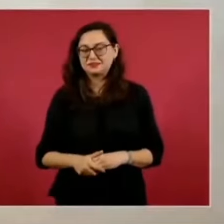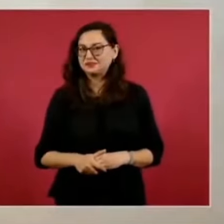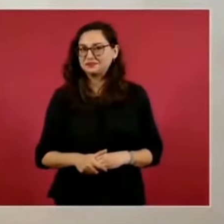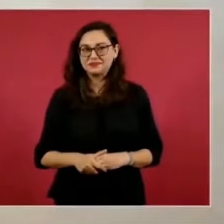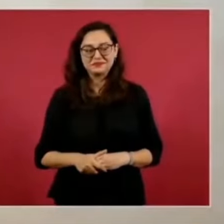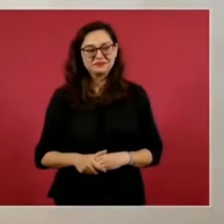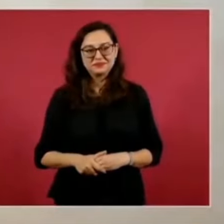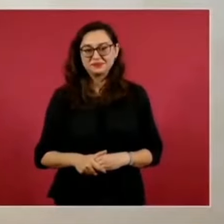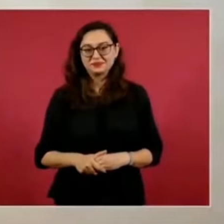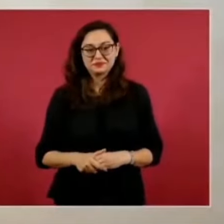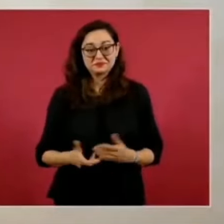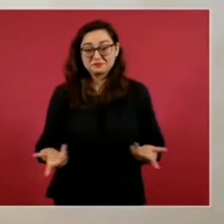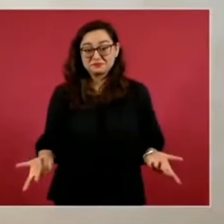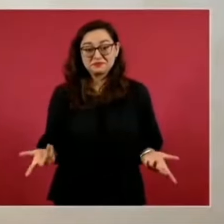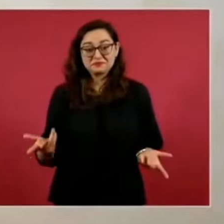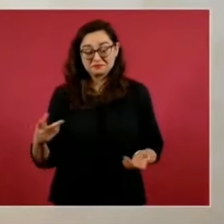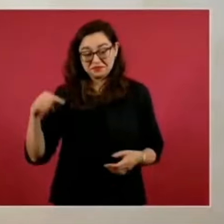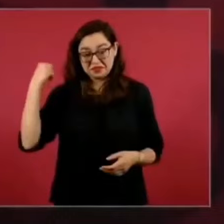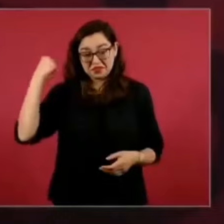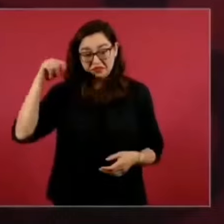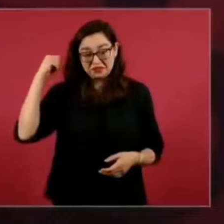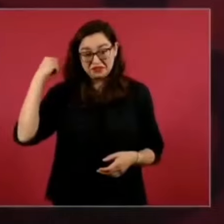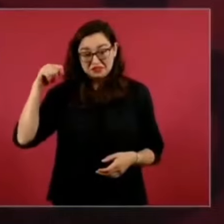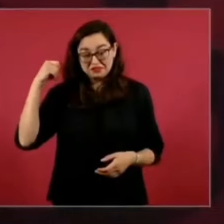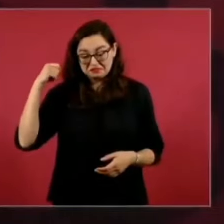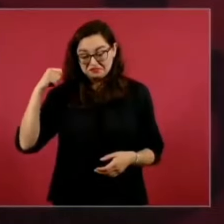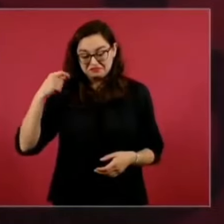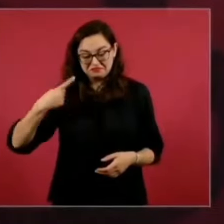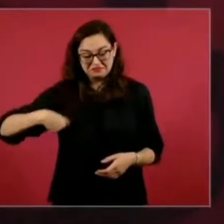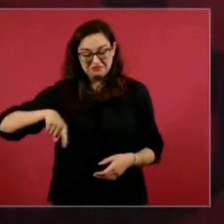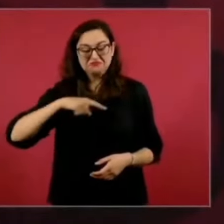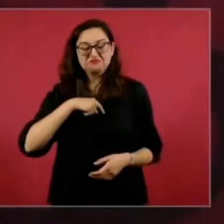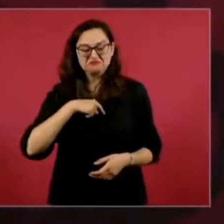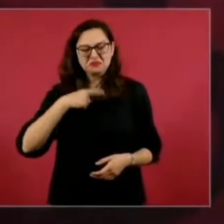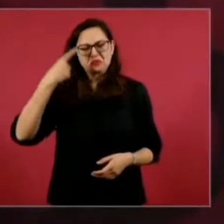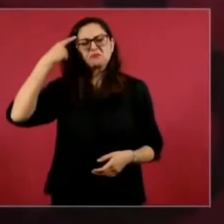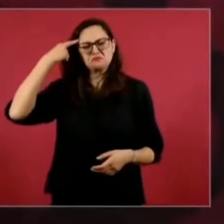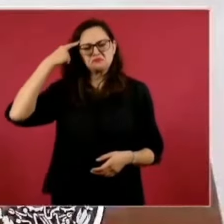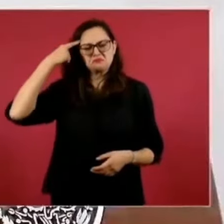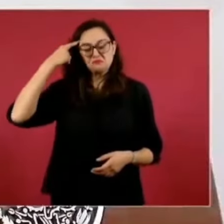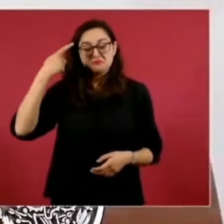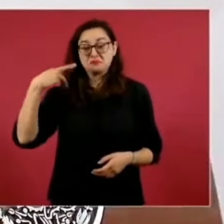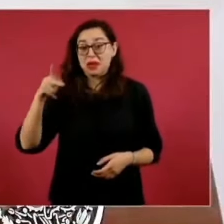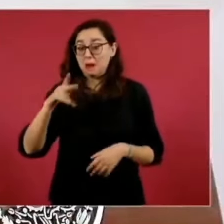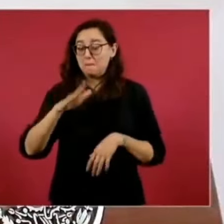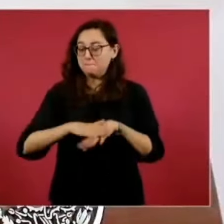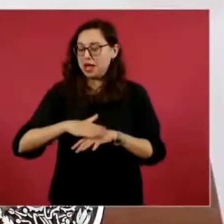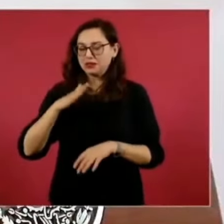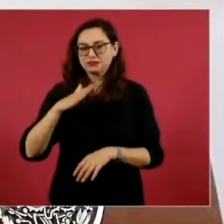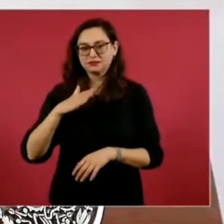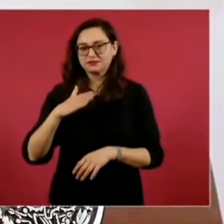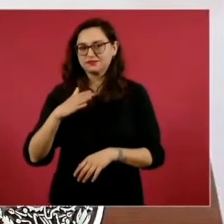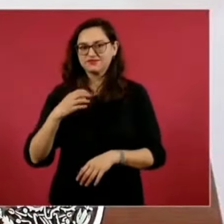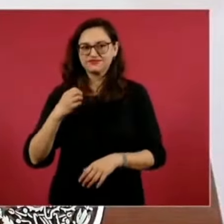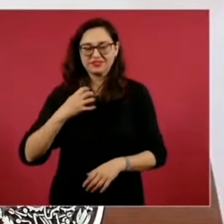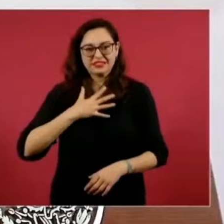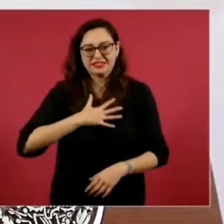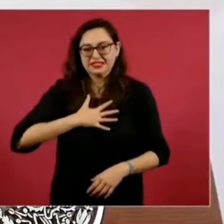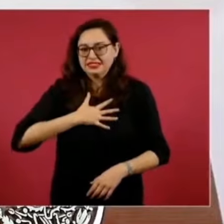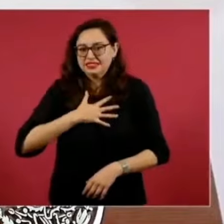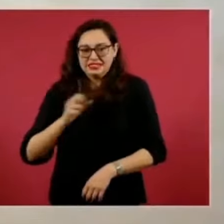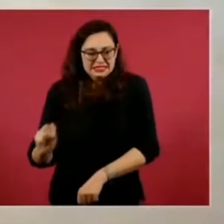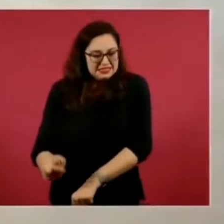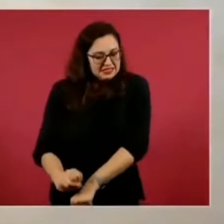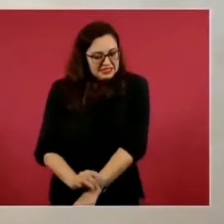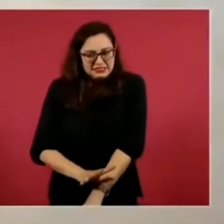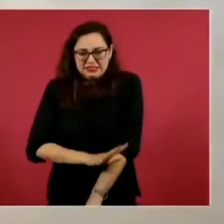queños somos razón y sobre todo pasión Entonces